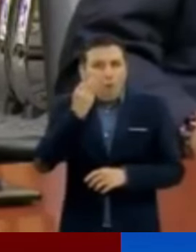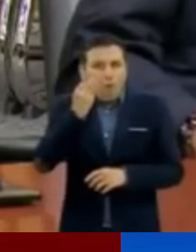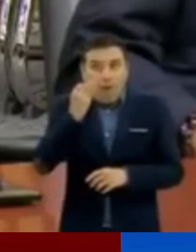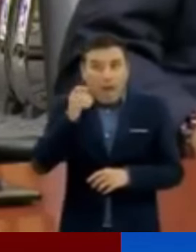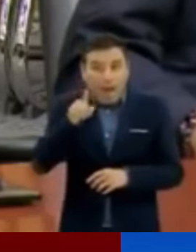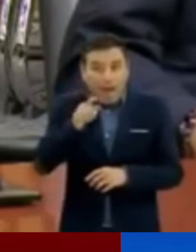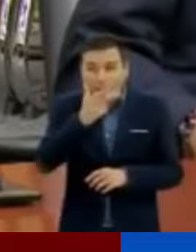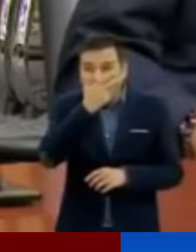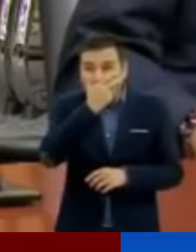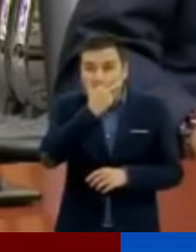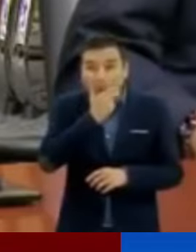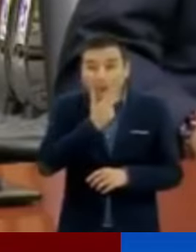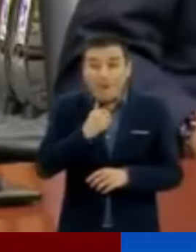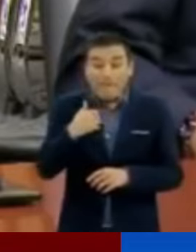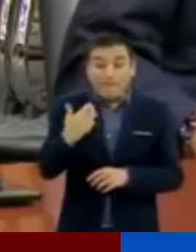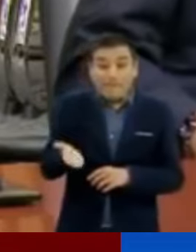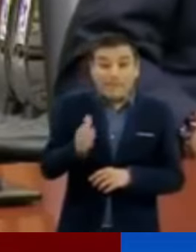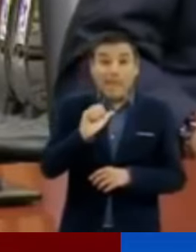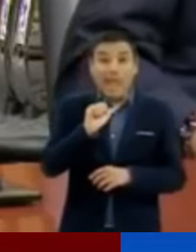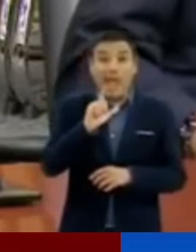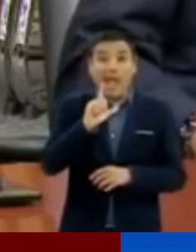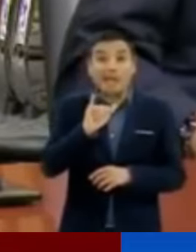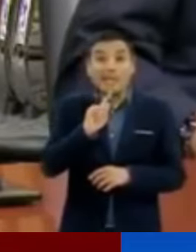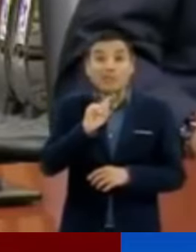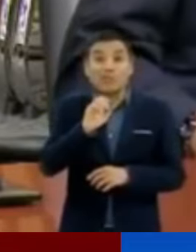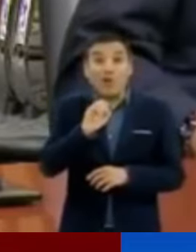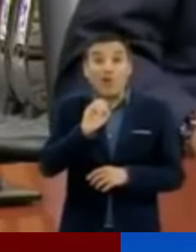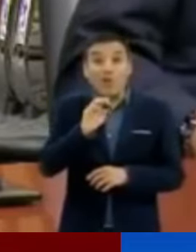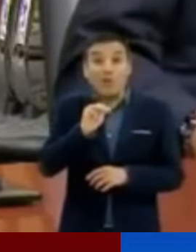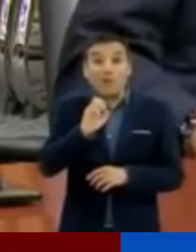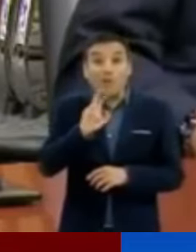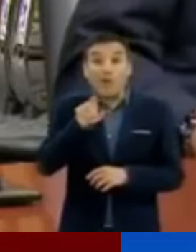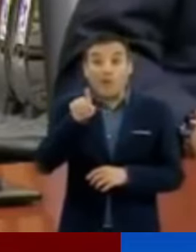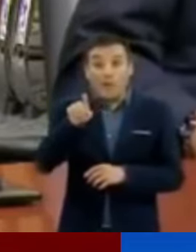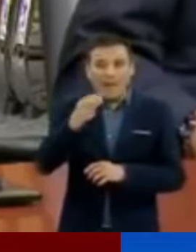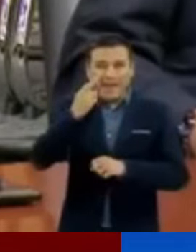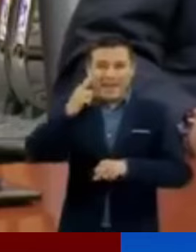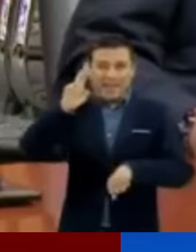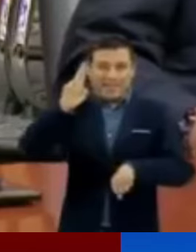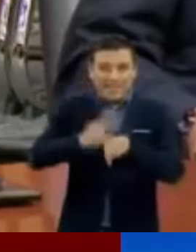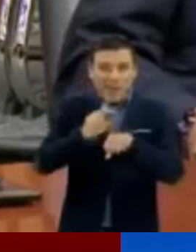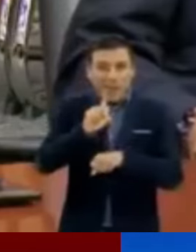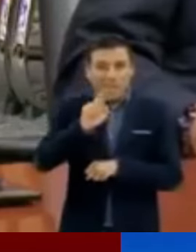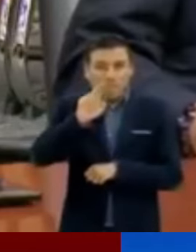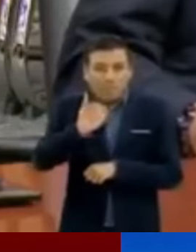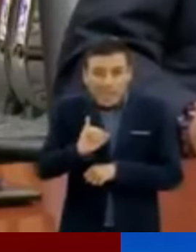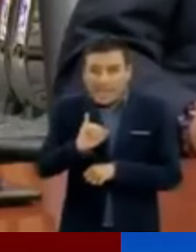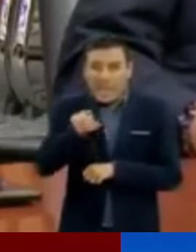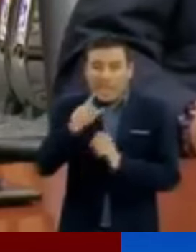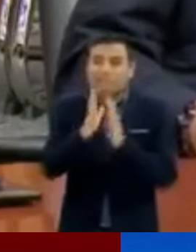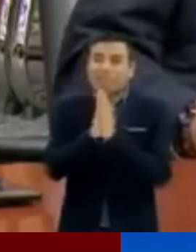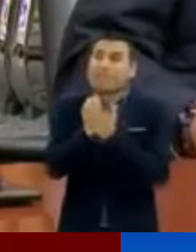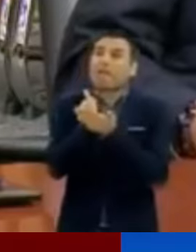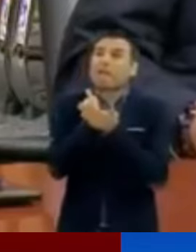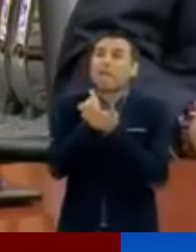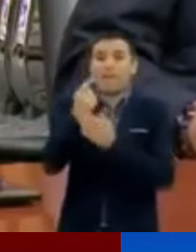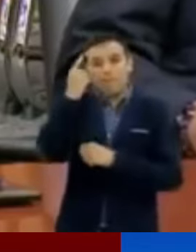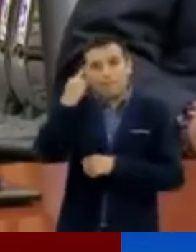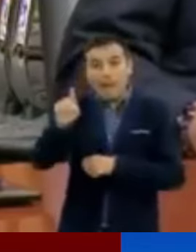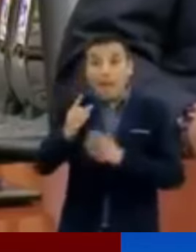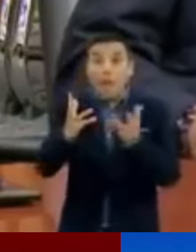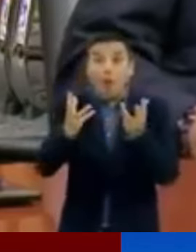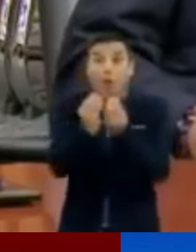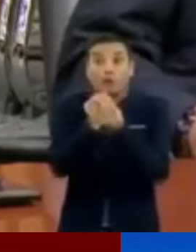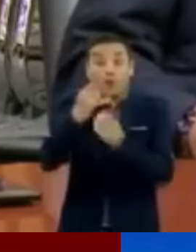el apoyo a Alito Moreno, al delincuente con fuero dirigente del PRI, para ir juntos en Campeche. No